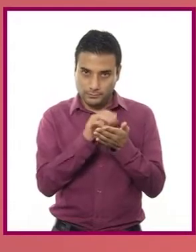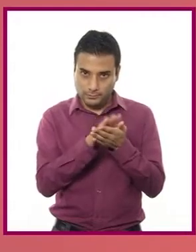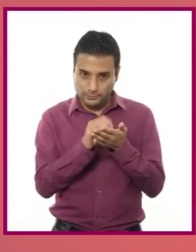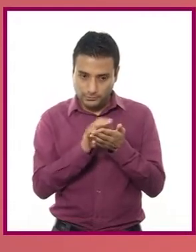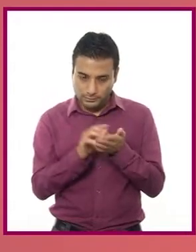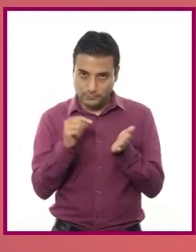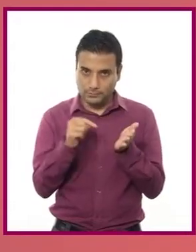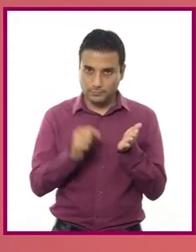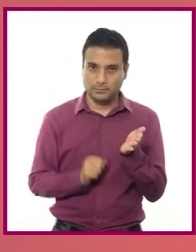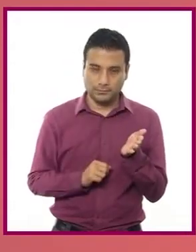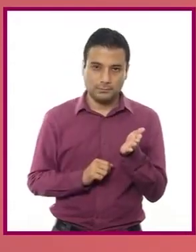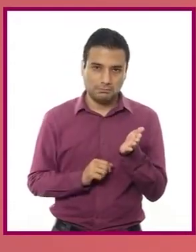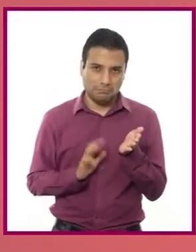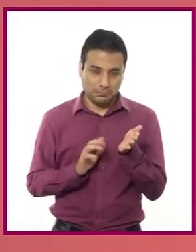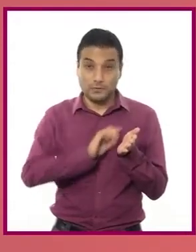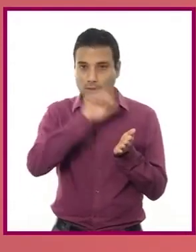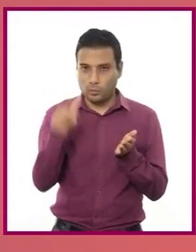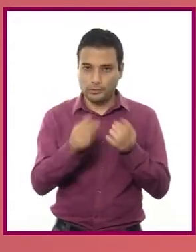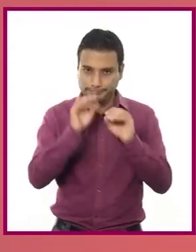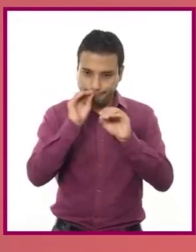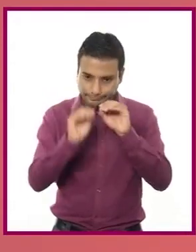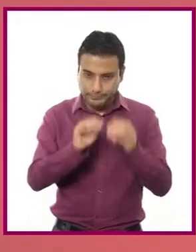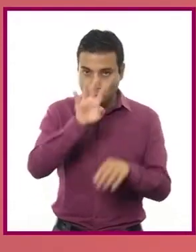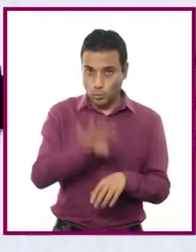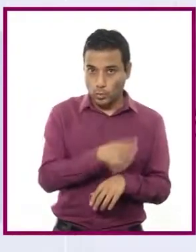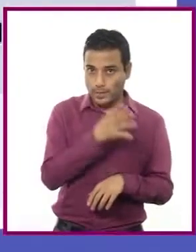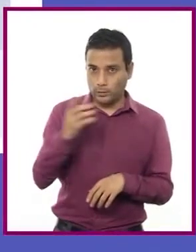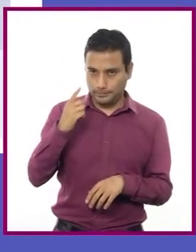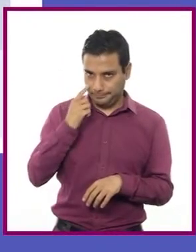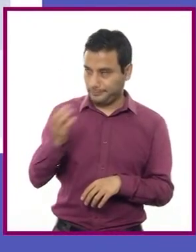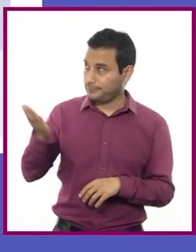encuestados en un cuadro como el siguiente.